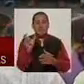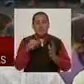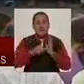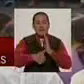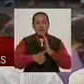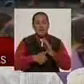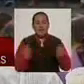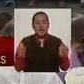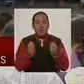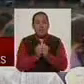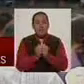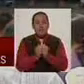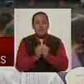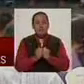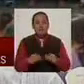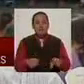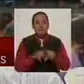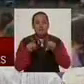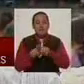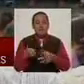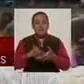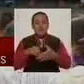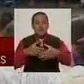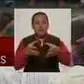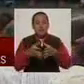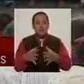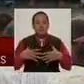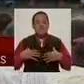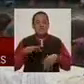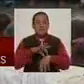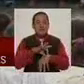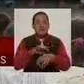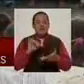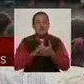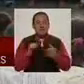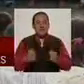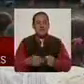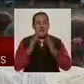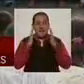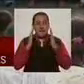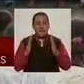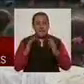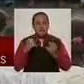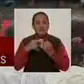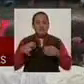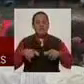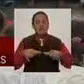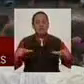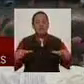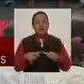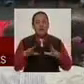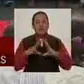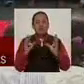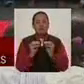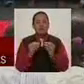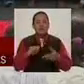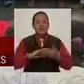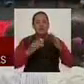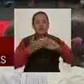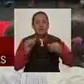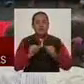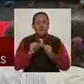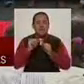acompañadas también de brigadas de salud, que irán a atender a las zonas de nuestras comunidades más